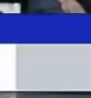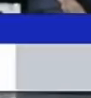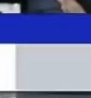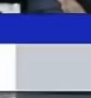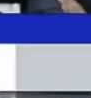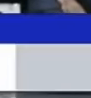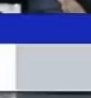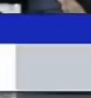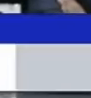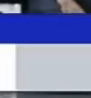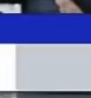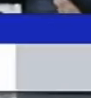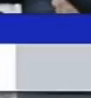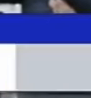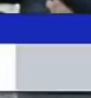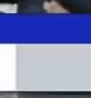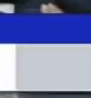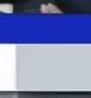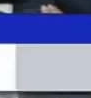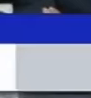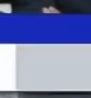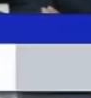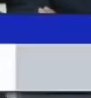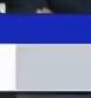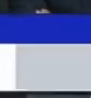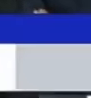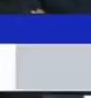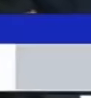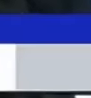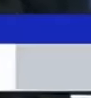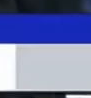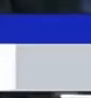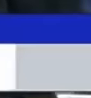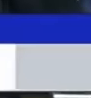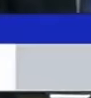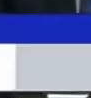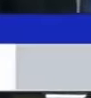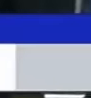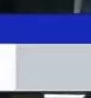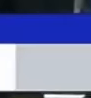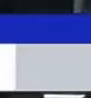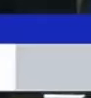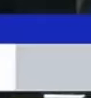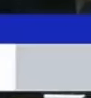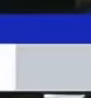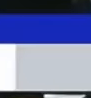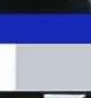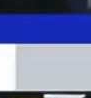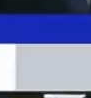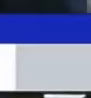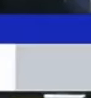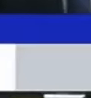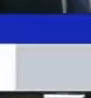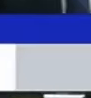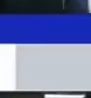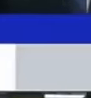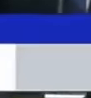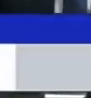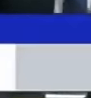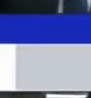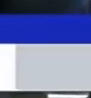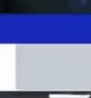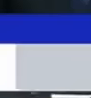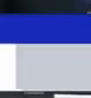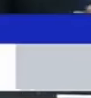vengo a hablar en búsqueda de votos. No. Mi partido es un partido serio.